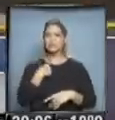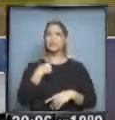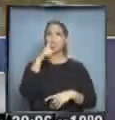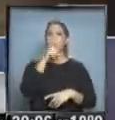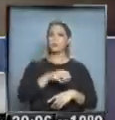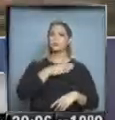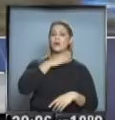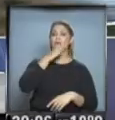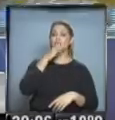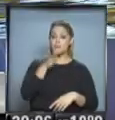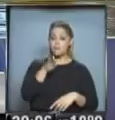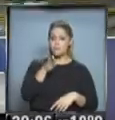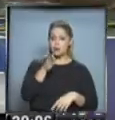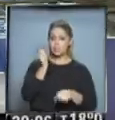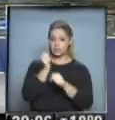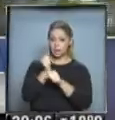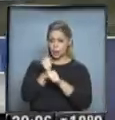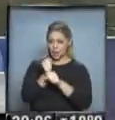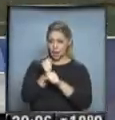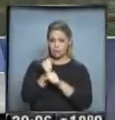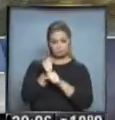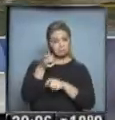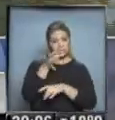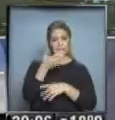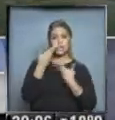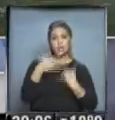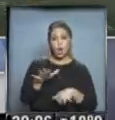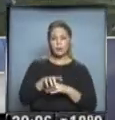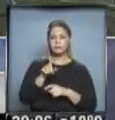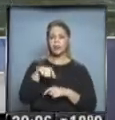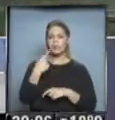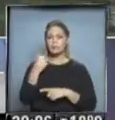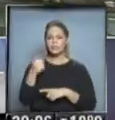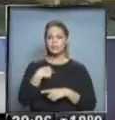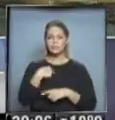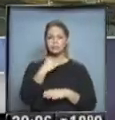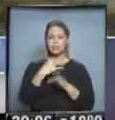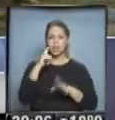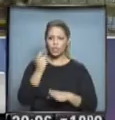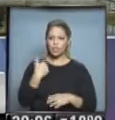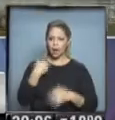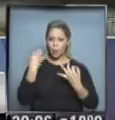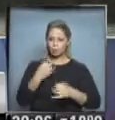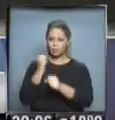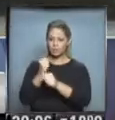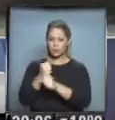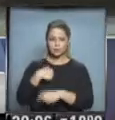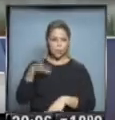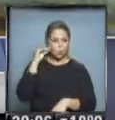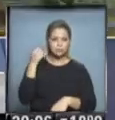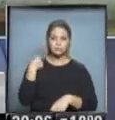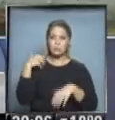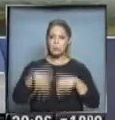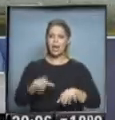trabajar con un servicio de trenes normal y se encuentra en la mitad de su jornada laboral con un